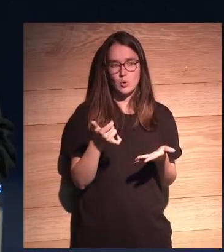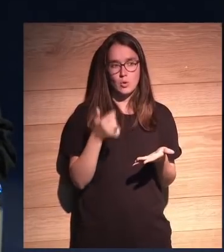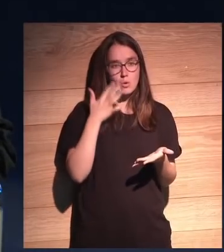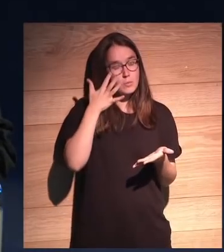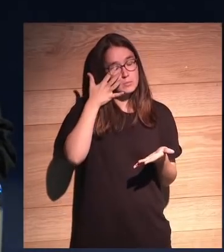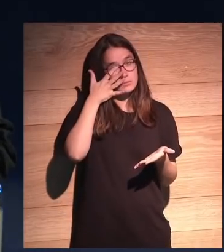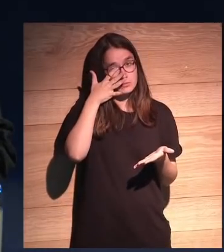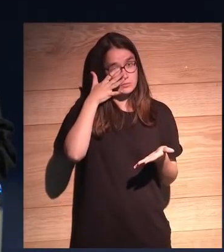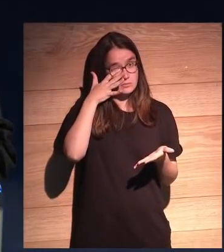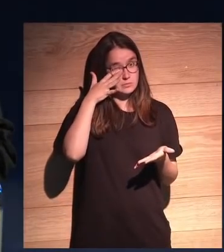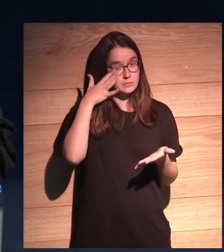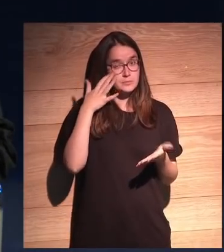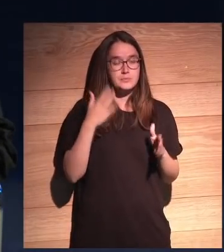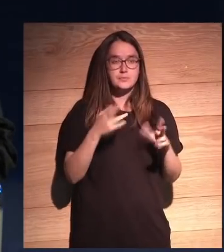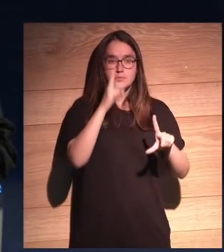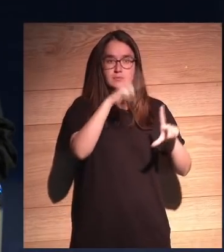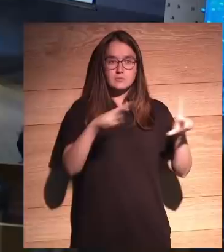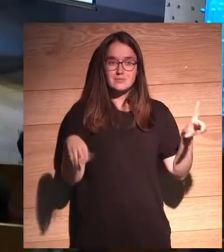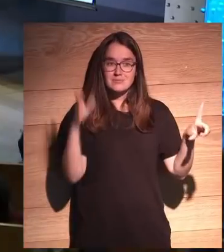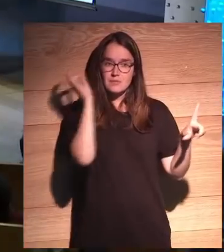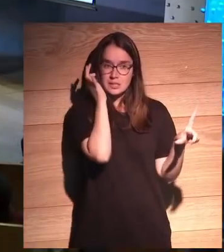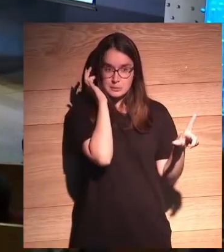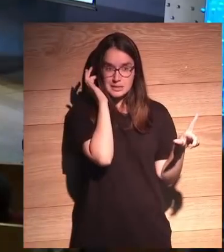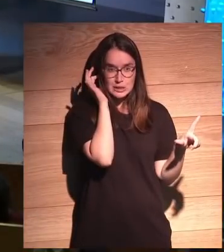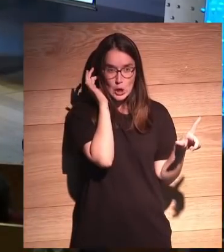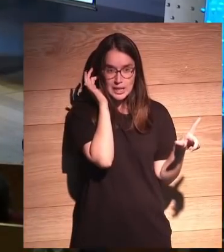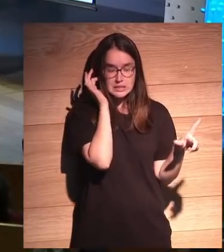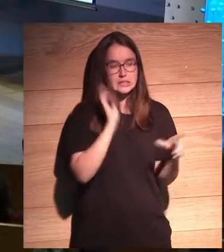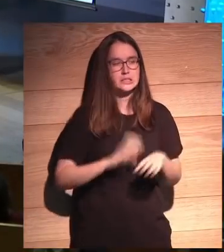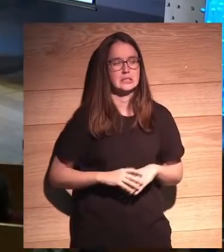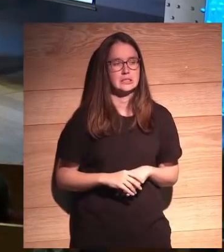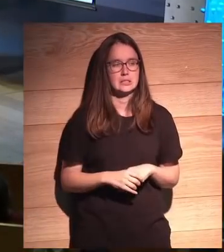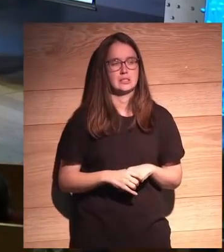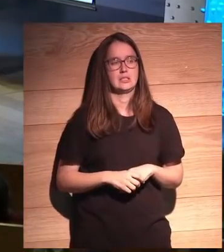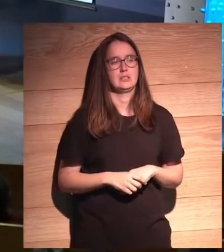de las pintoras. En